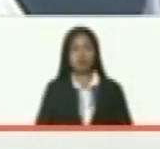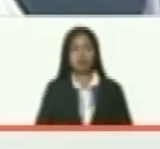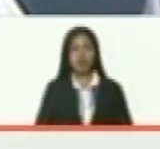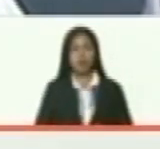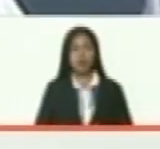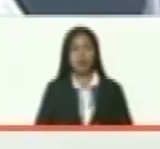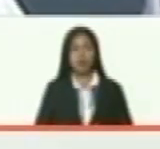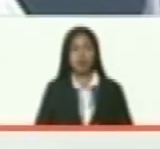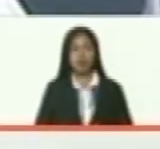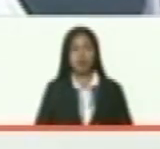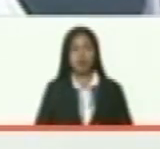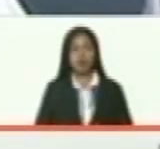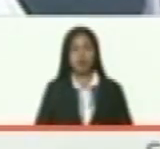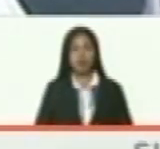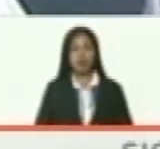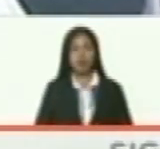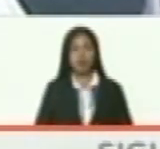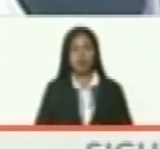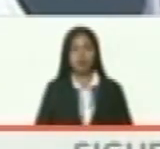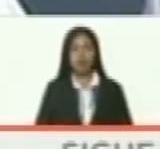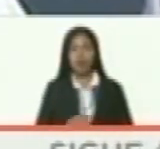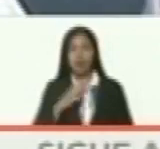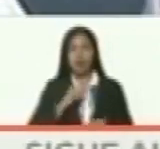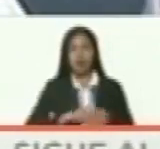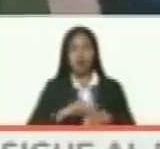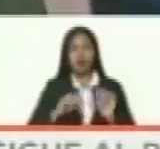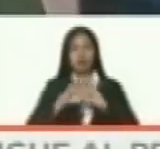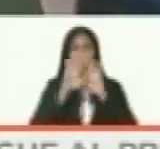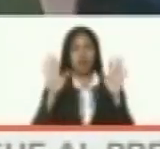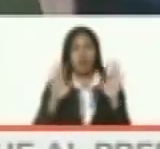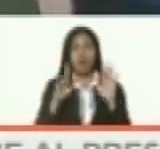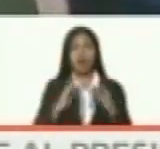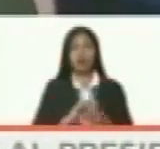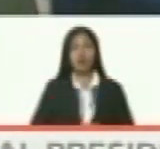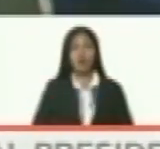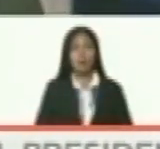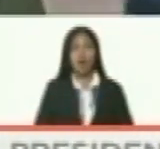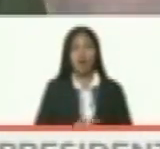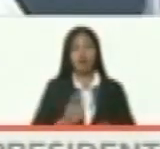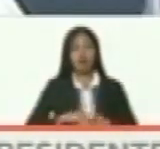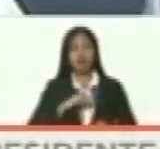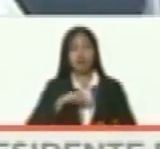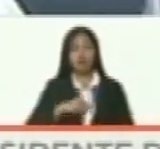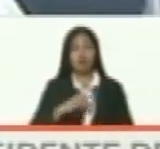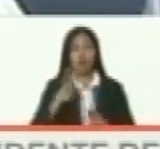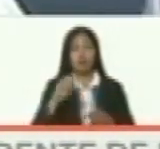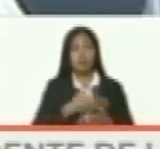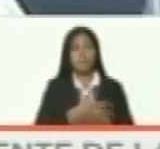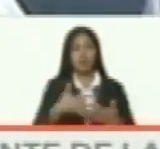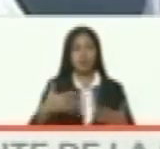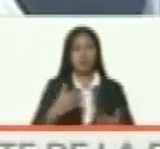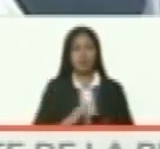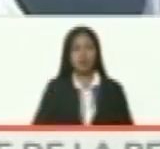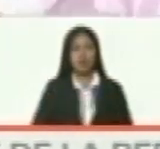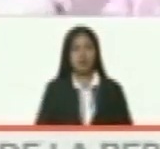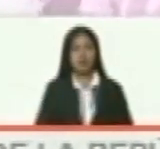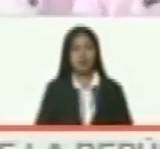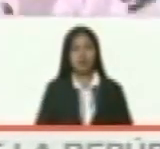Jorge Rodríguez me informa que en horas de la mañana de hoy ya llegamos a 4 millones de